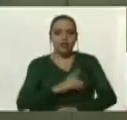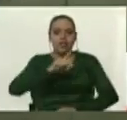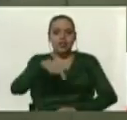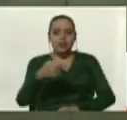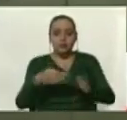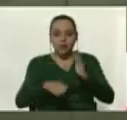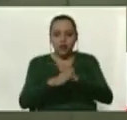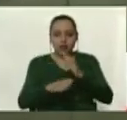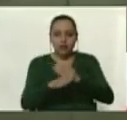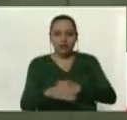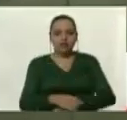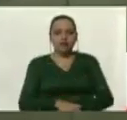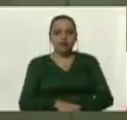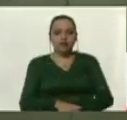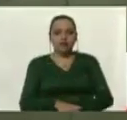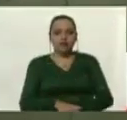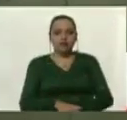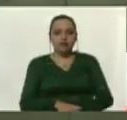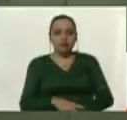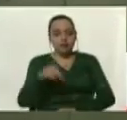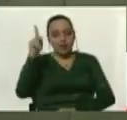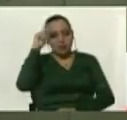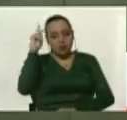a Pichincha, Bomboná,